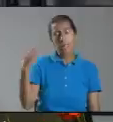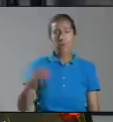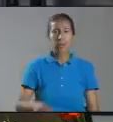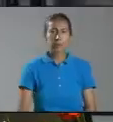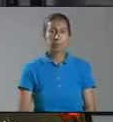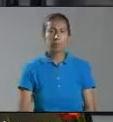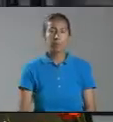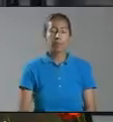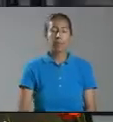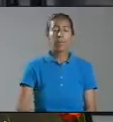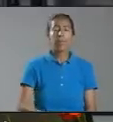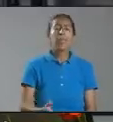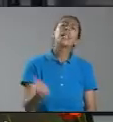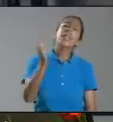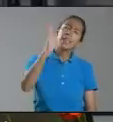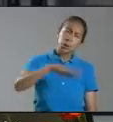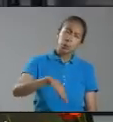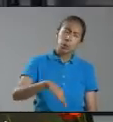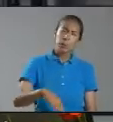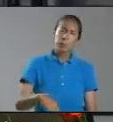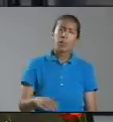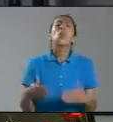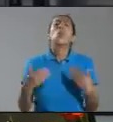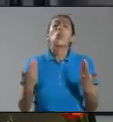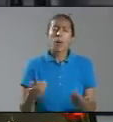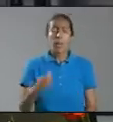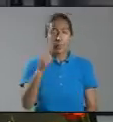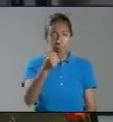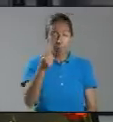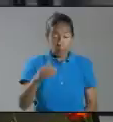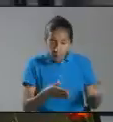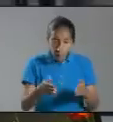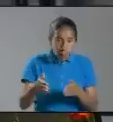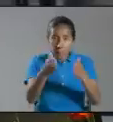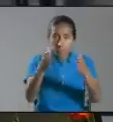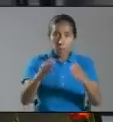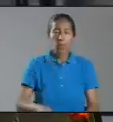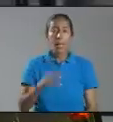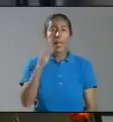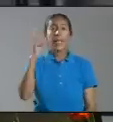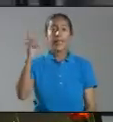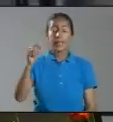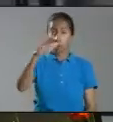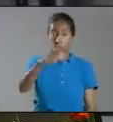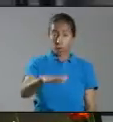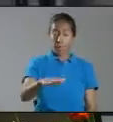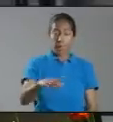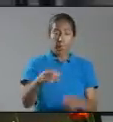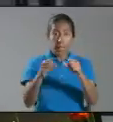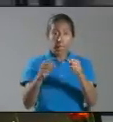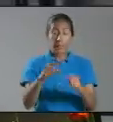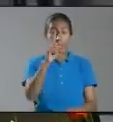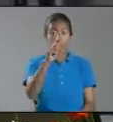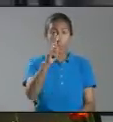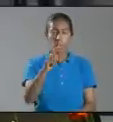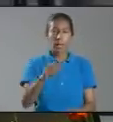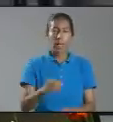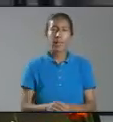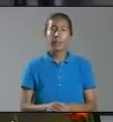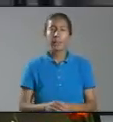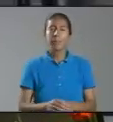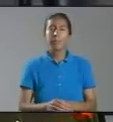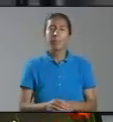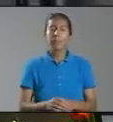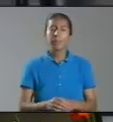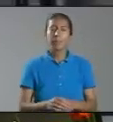Y después, ¿cuál es el buen camino? Entonces el Señor aquí hace una conjugación entre